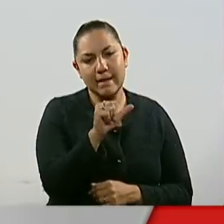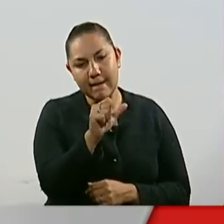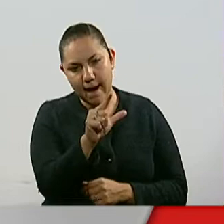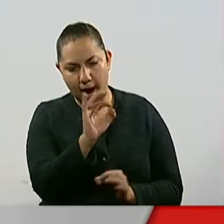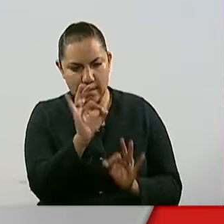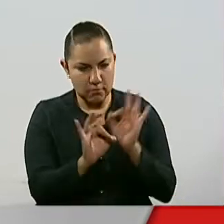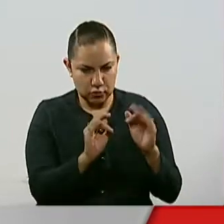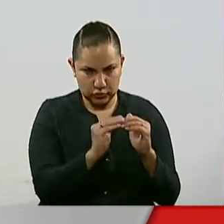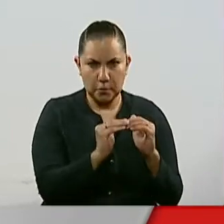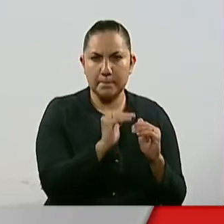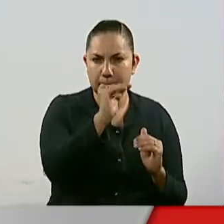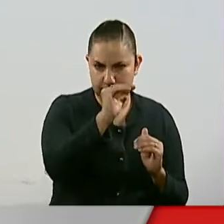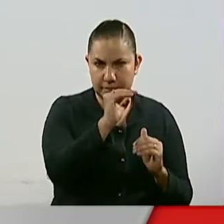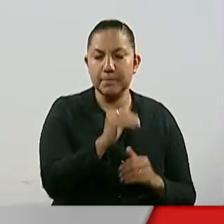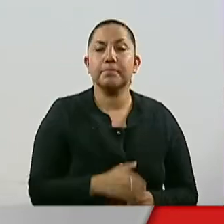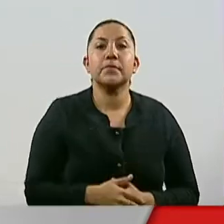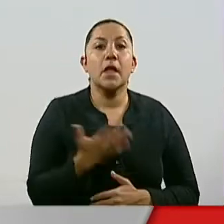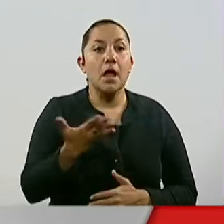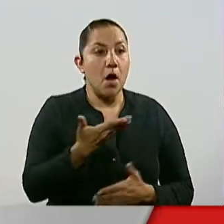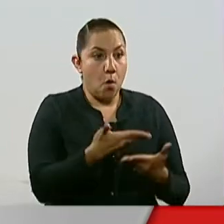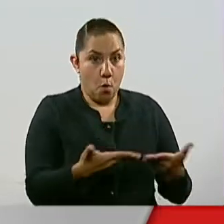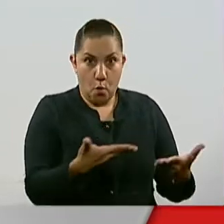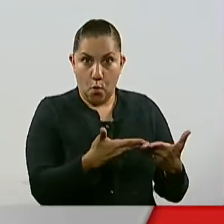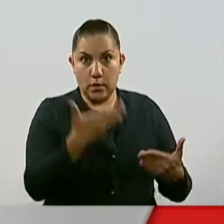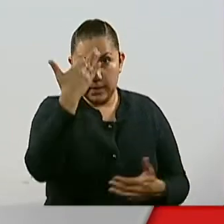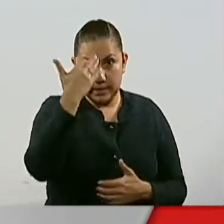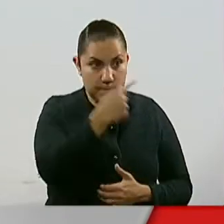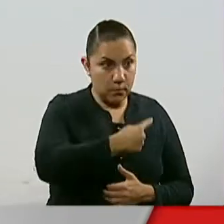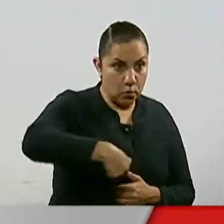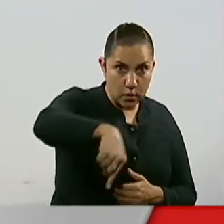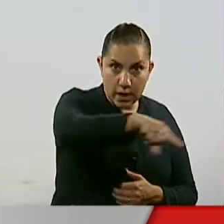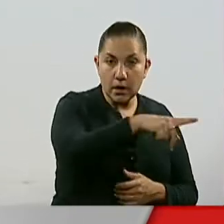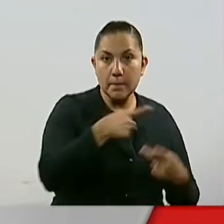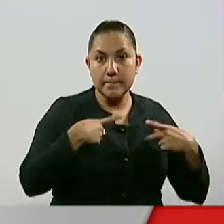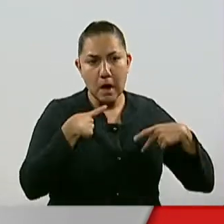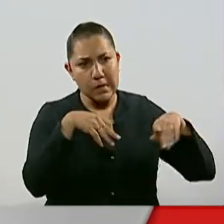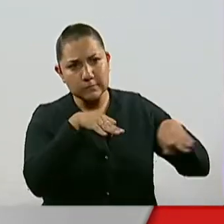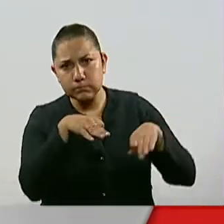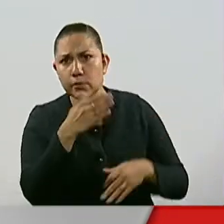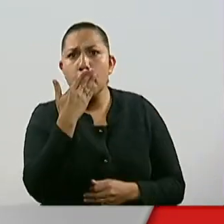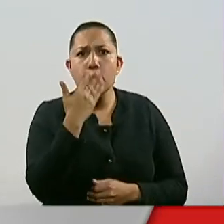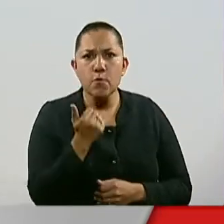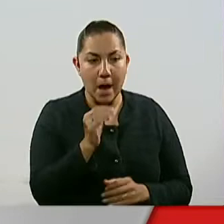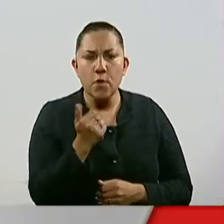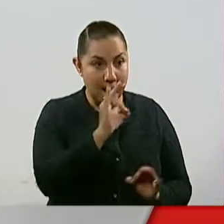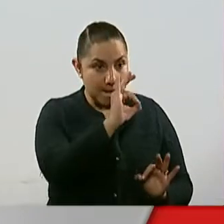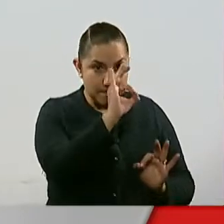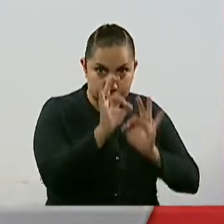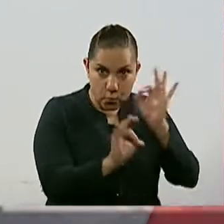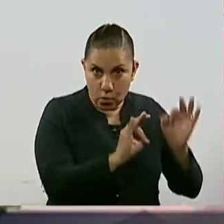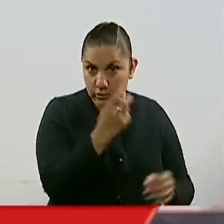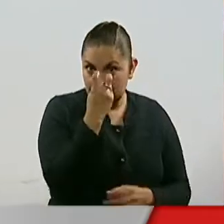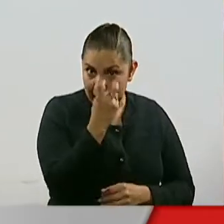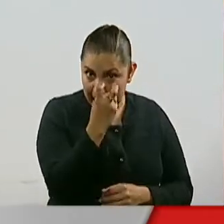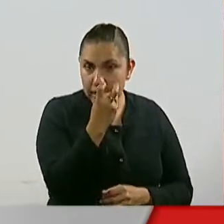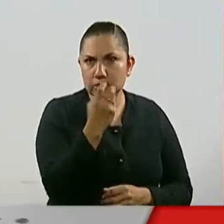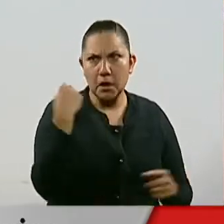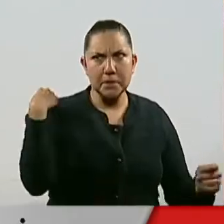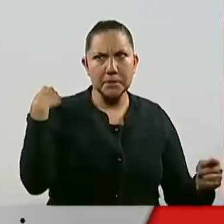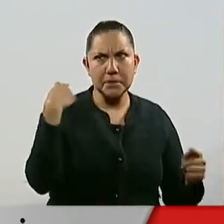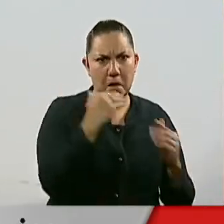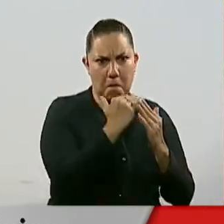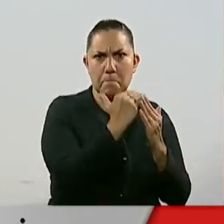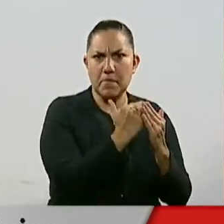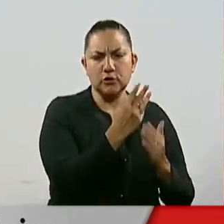también la tasa de desempleo en estos momentos debemos decir que es la más baja que se tiene más de 3.8 por